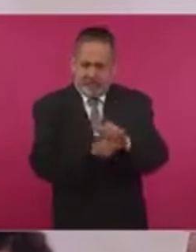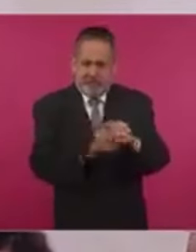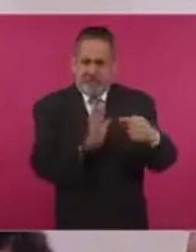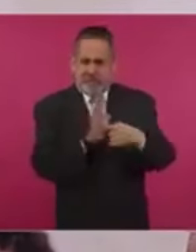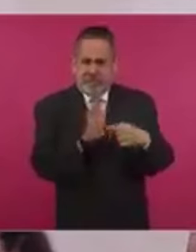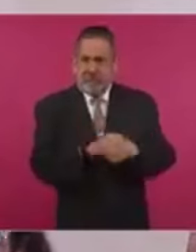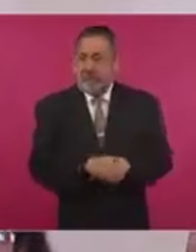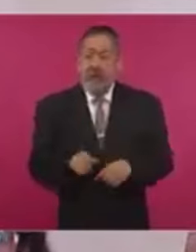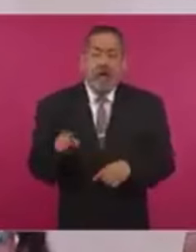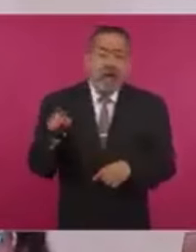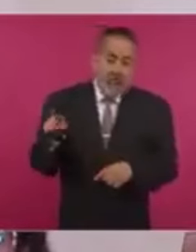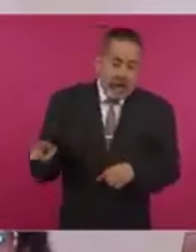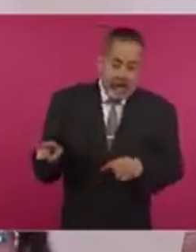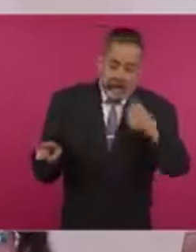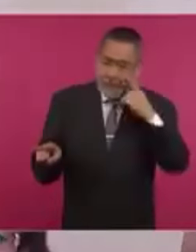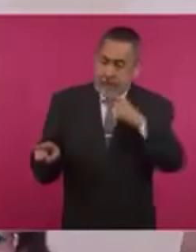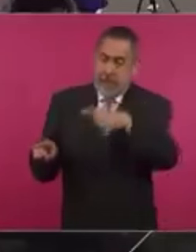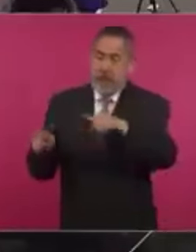ellos tienen